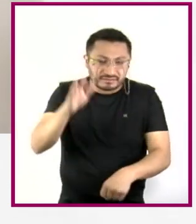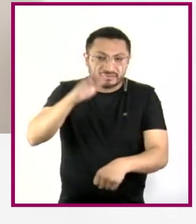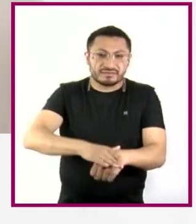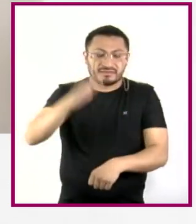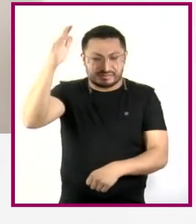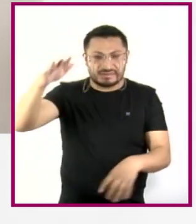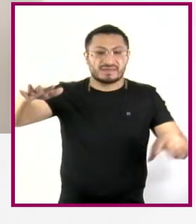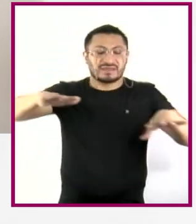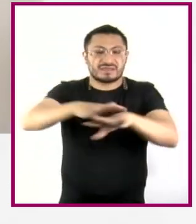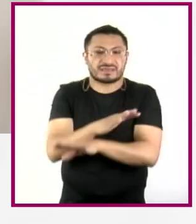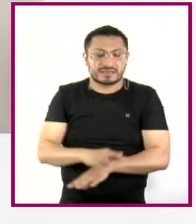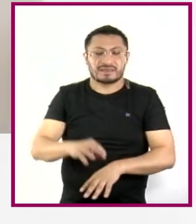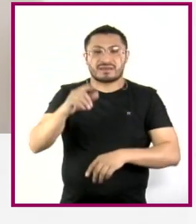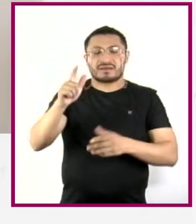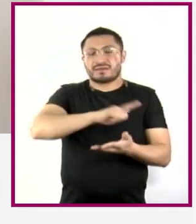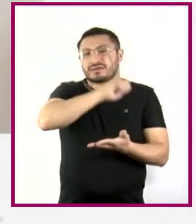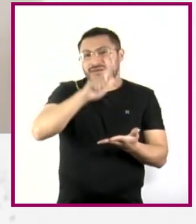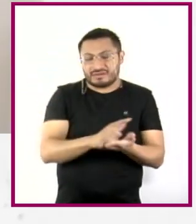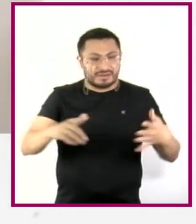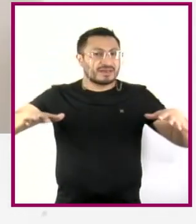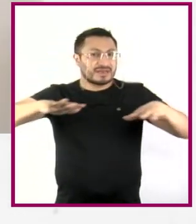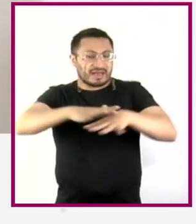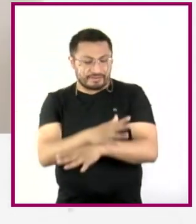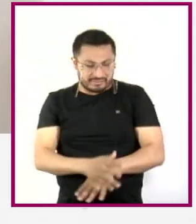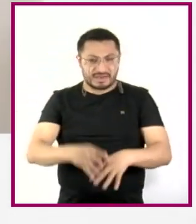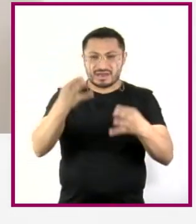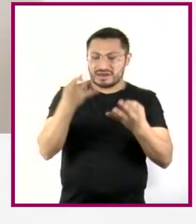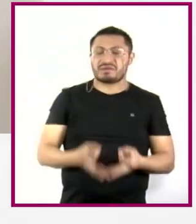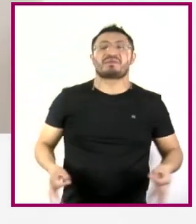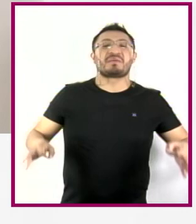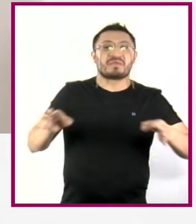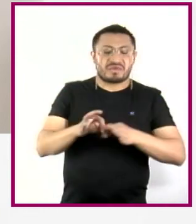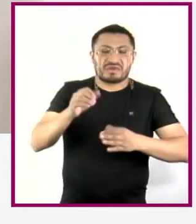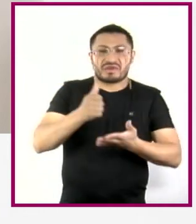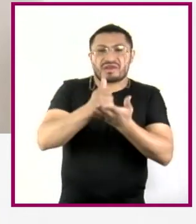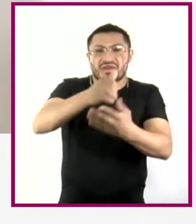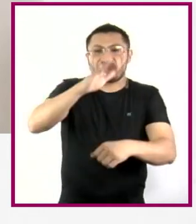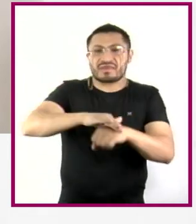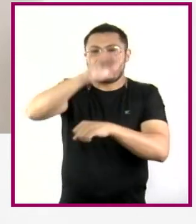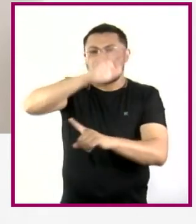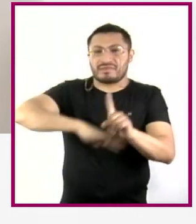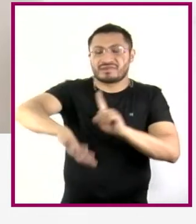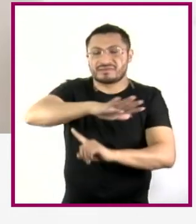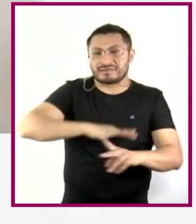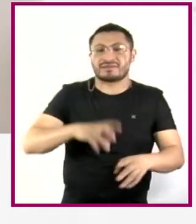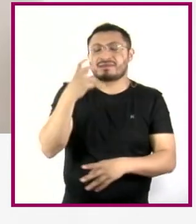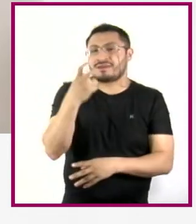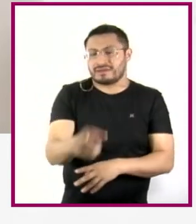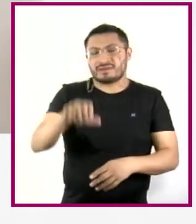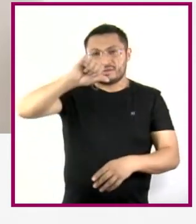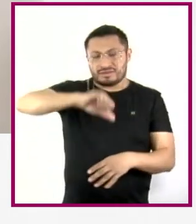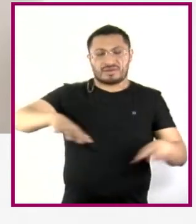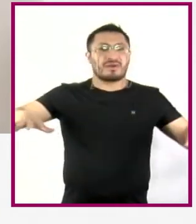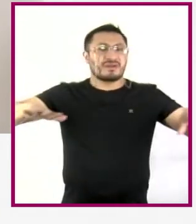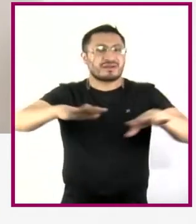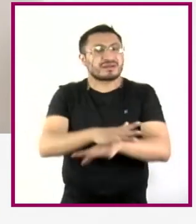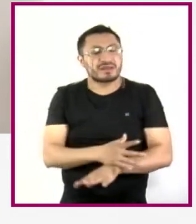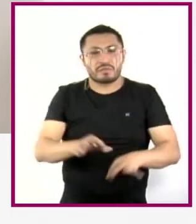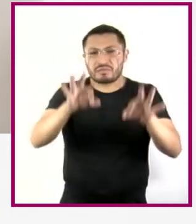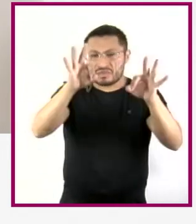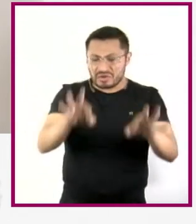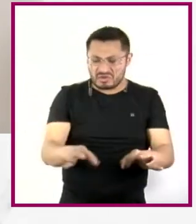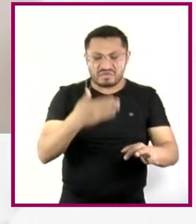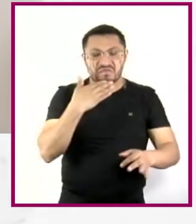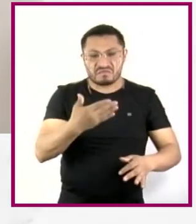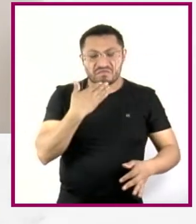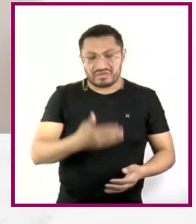legislación también importante en materia de reparación del daño ambiental, y entonces hoy por hoy eso está cambiando de forma